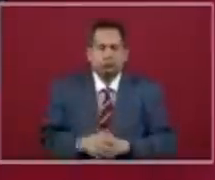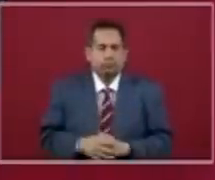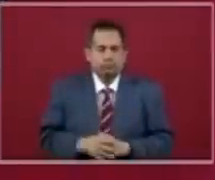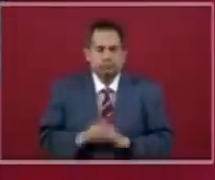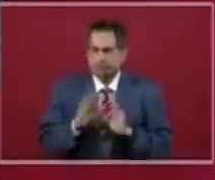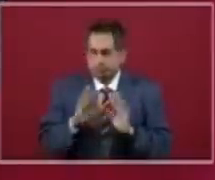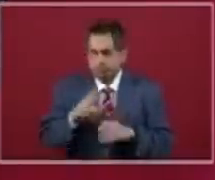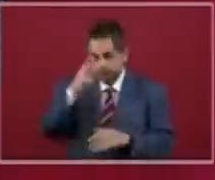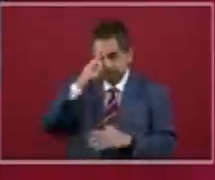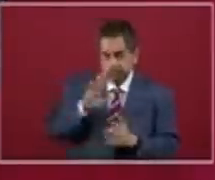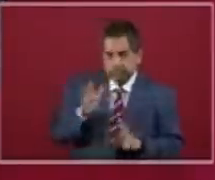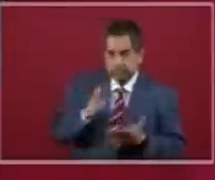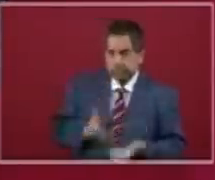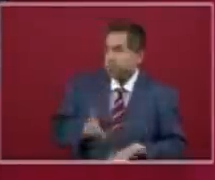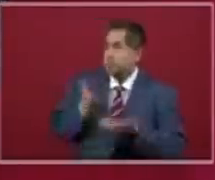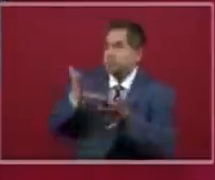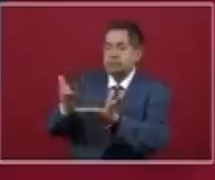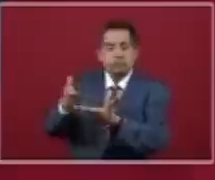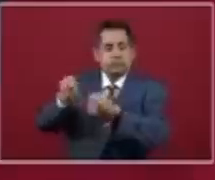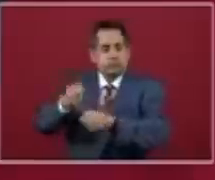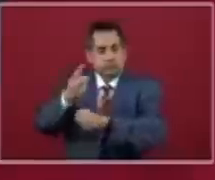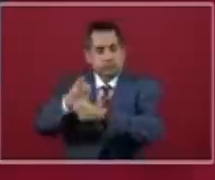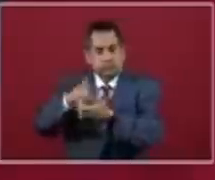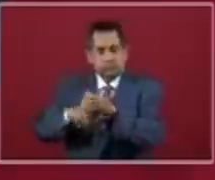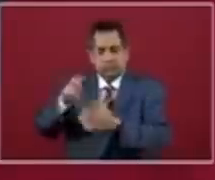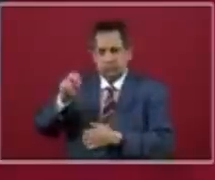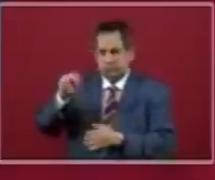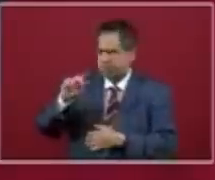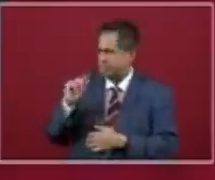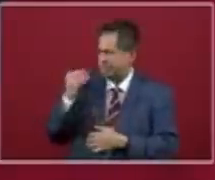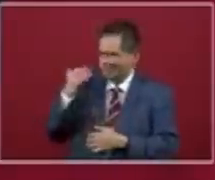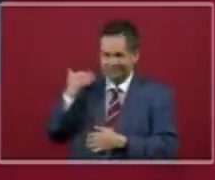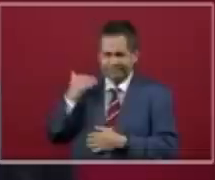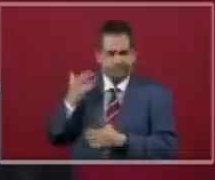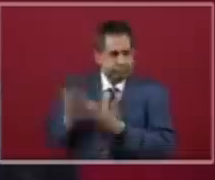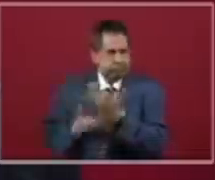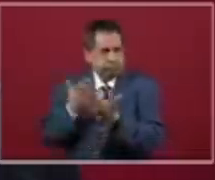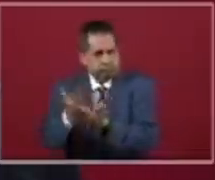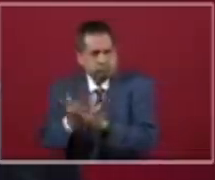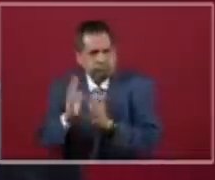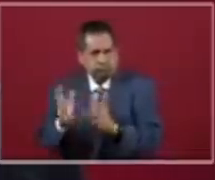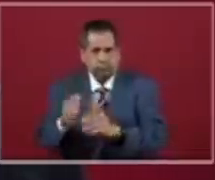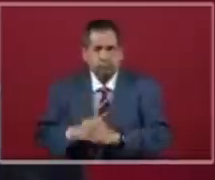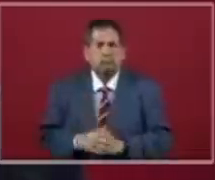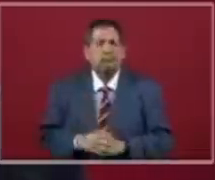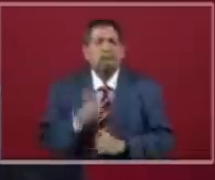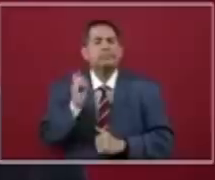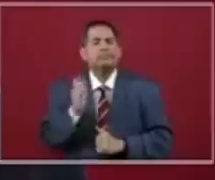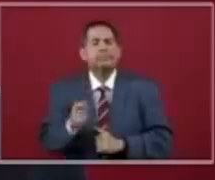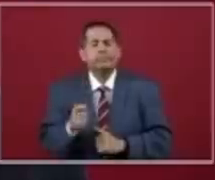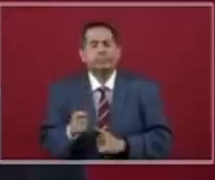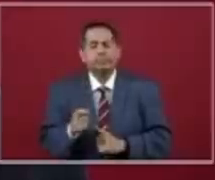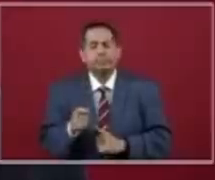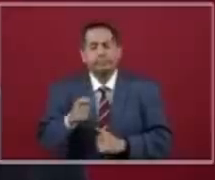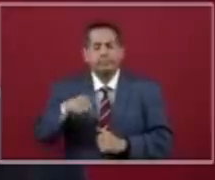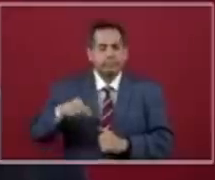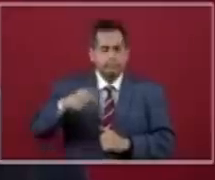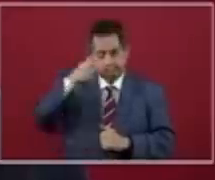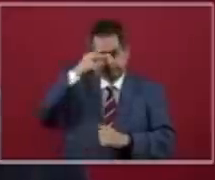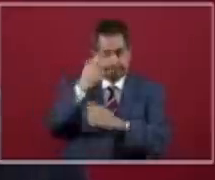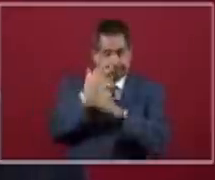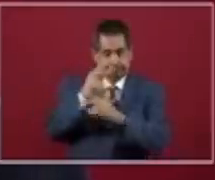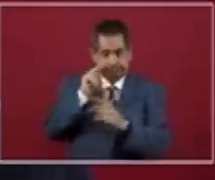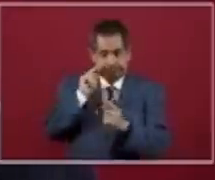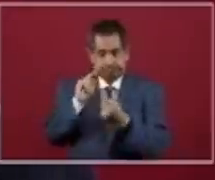en el Consejo de Seguridad, acaba de ser el fin de semana, lo que es el punto de vista mexicano y